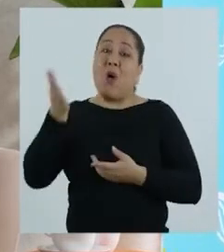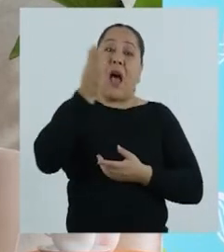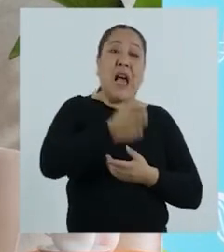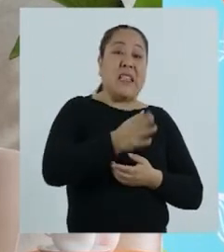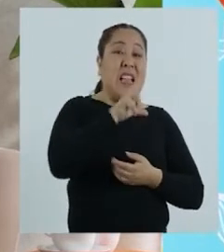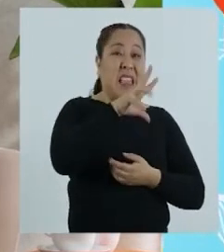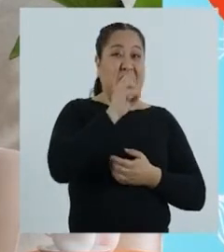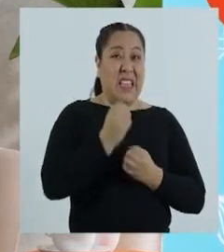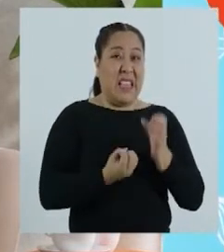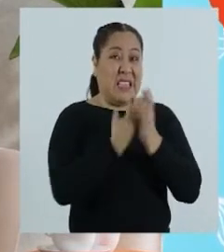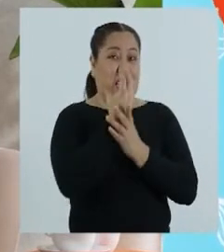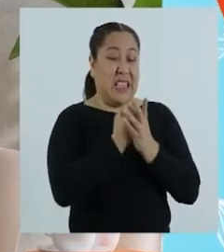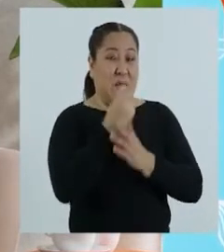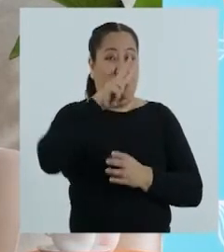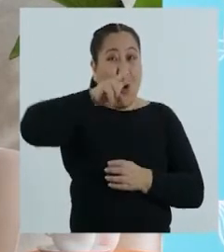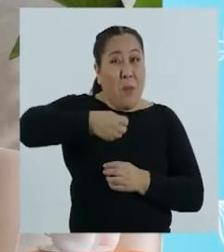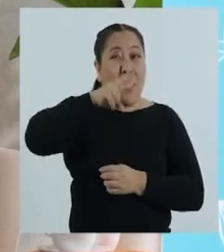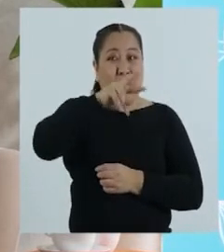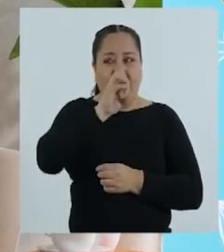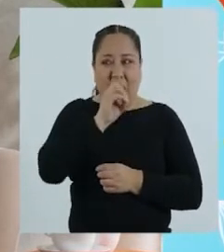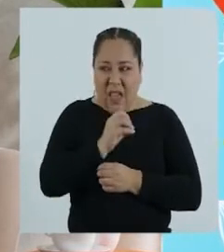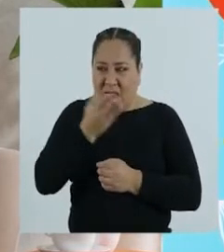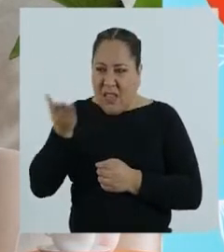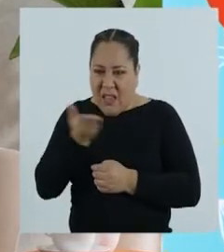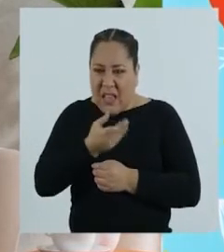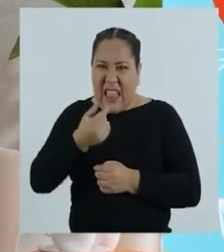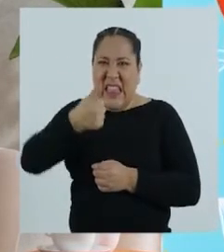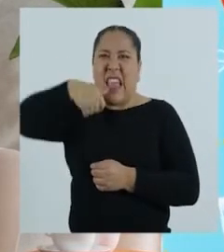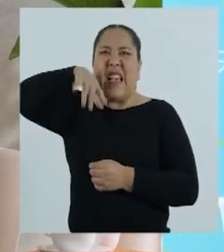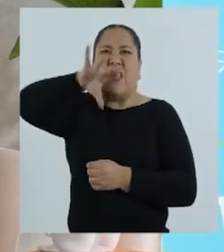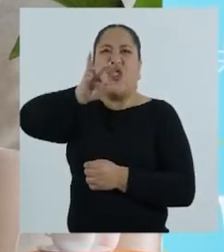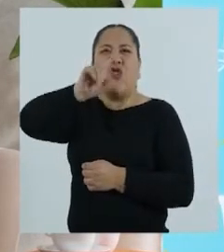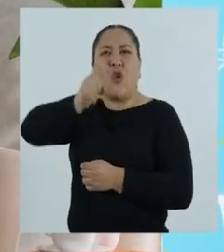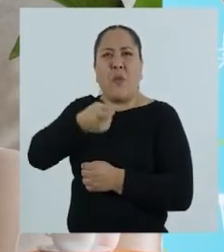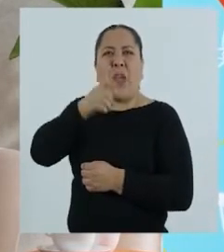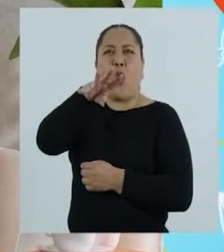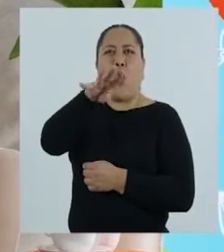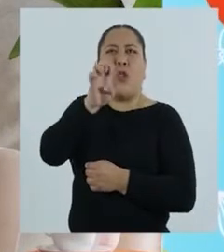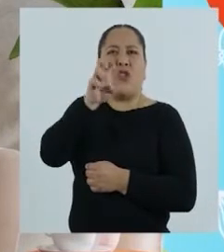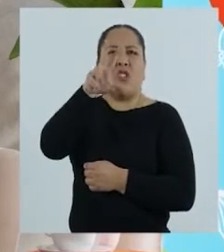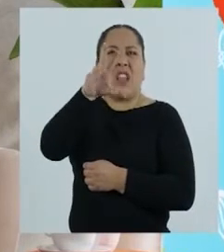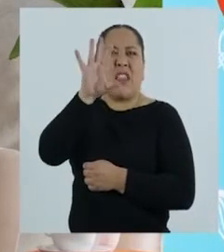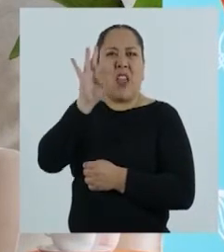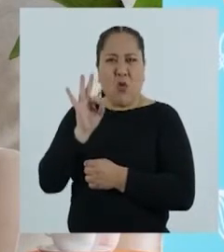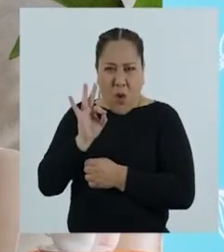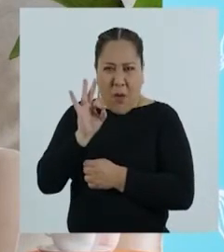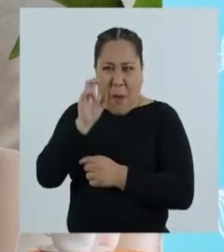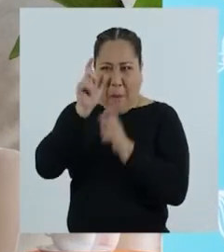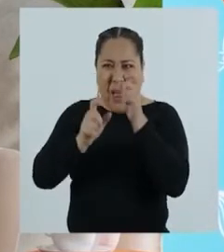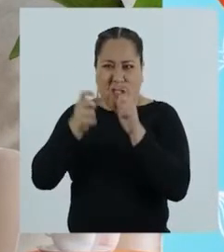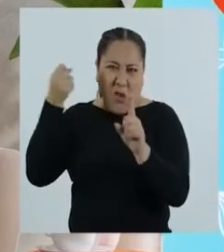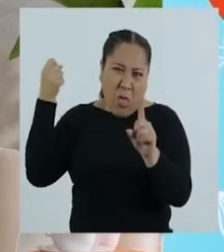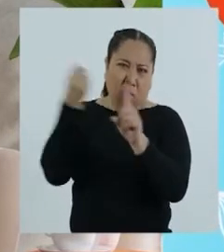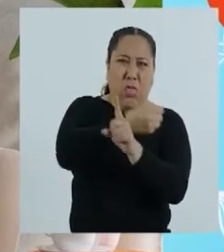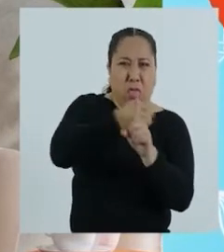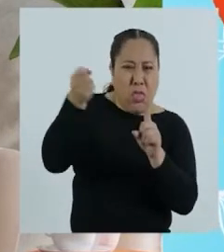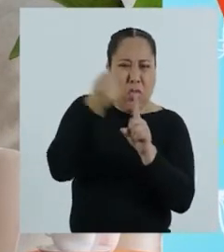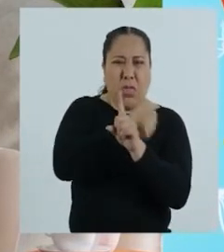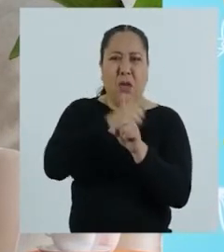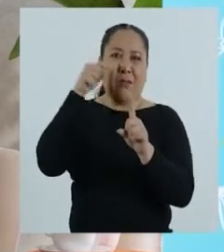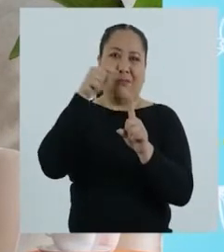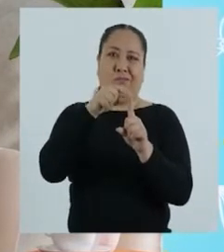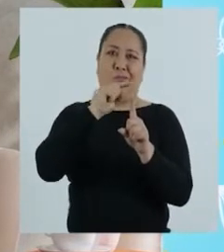marzo al 30 de septiembre del 2020, se han atendido 18,439 casos de